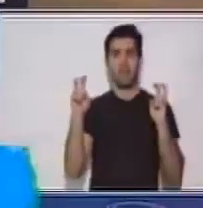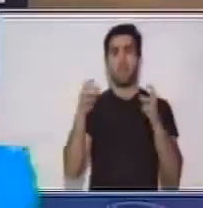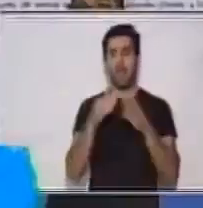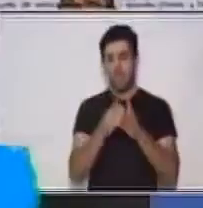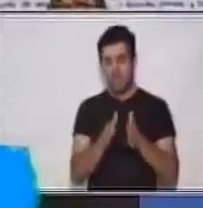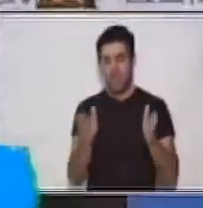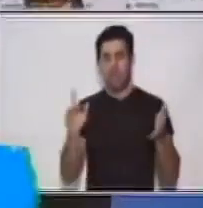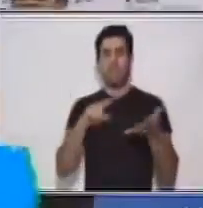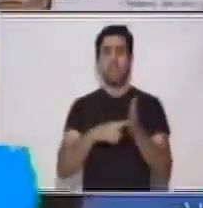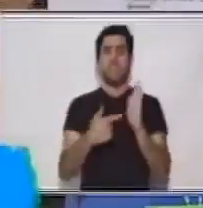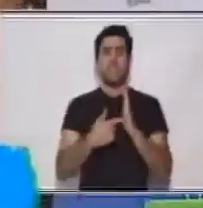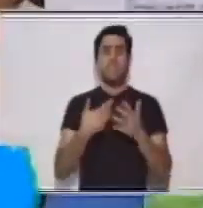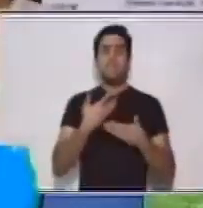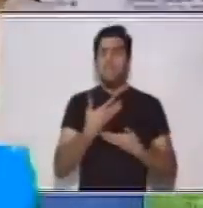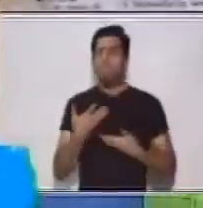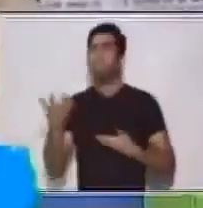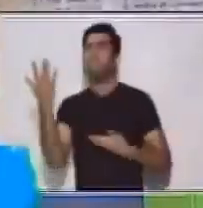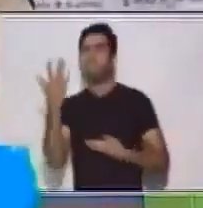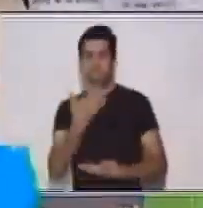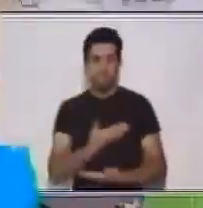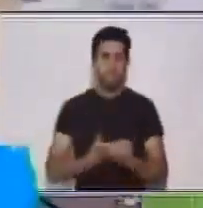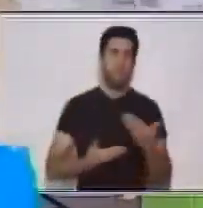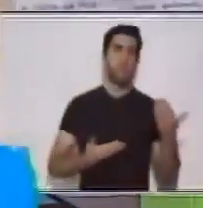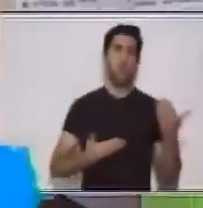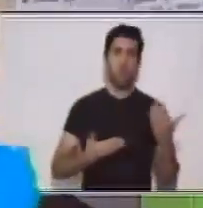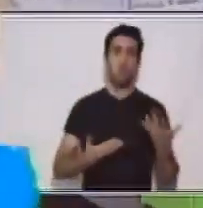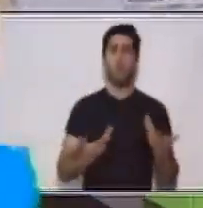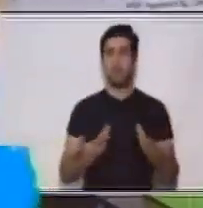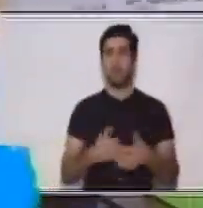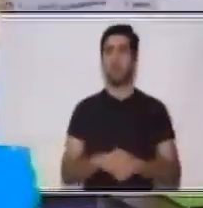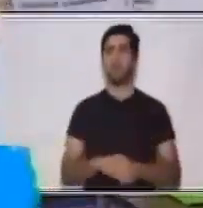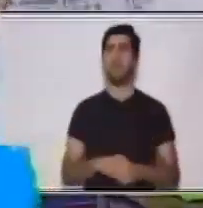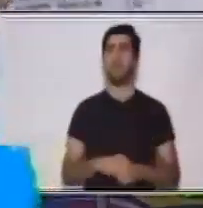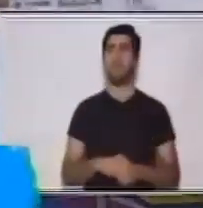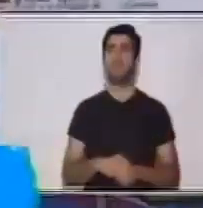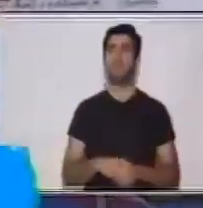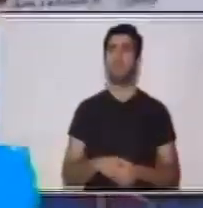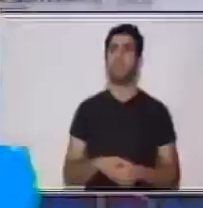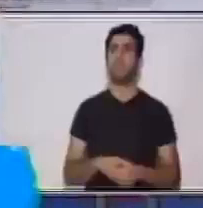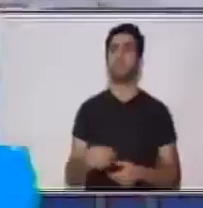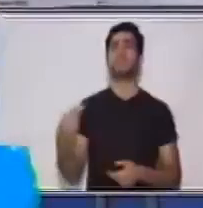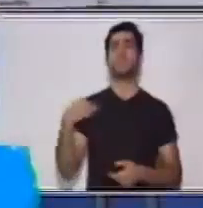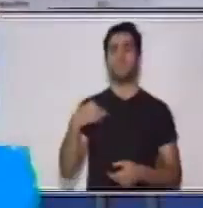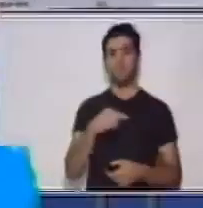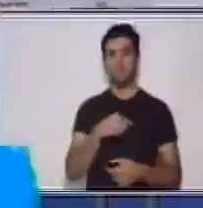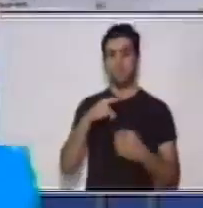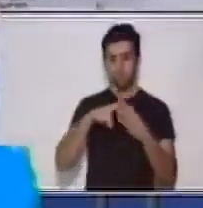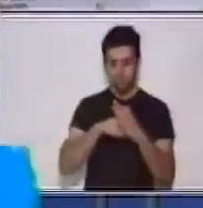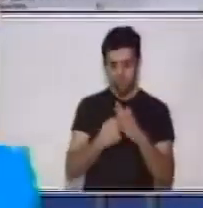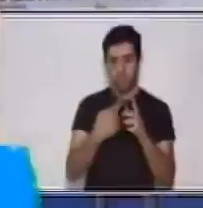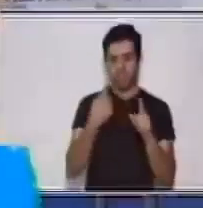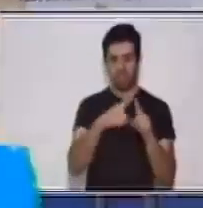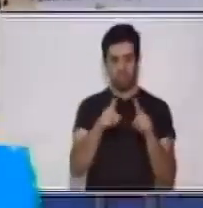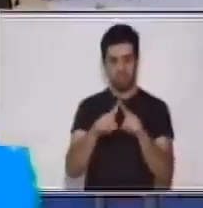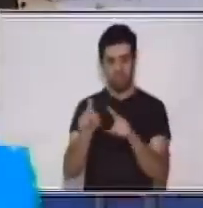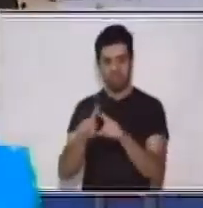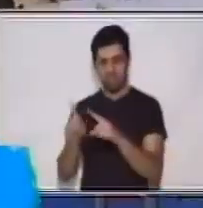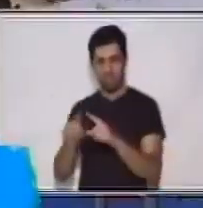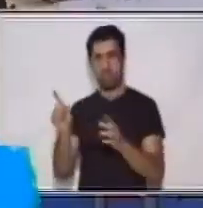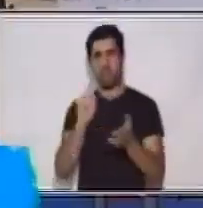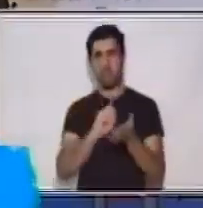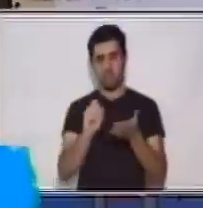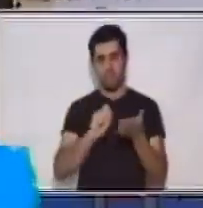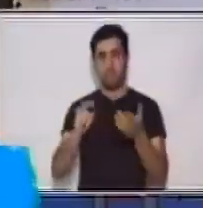qué es la poesía, a qué se refiere la poesía, ¿sí? Vamos a dar varias definiciones para que tú